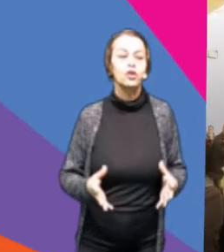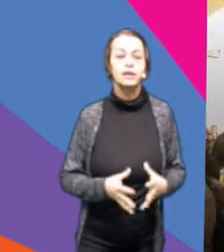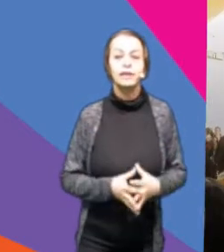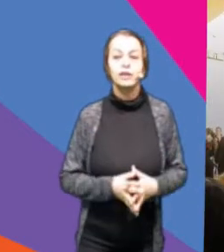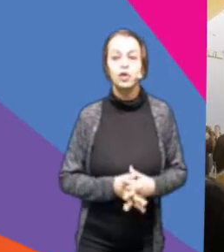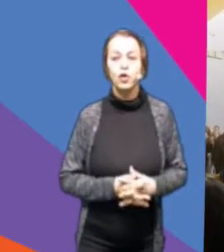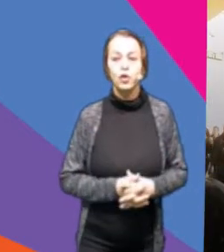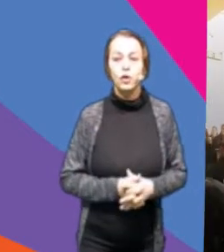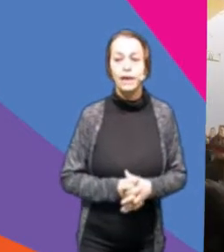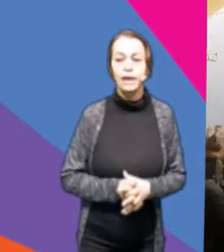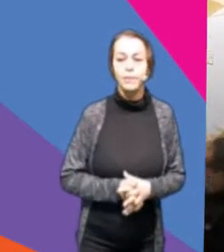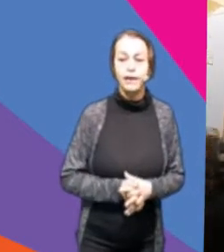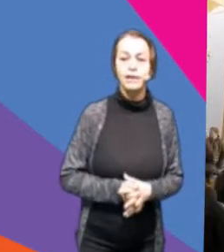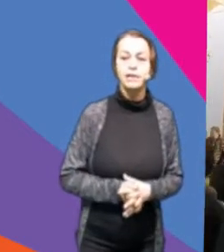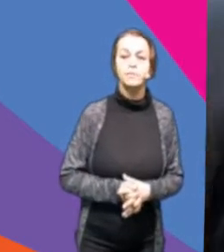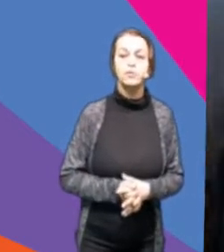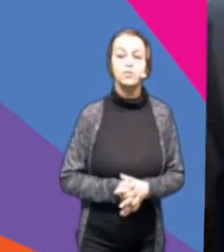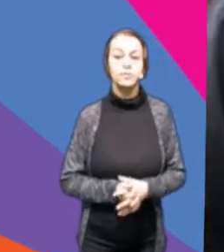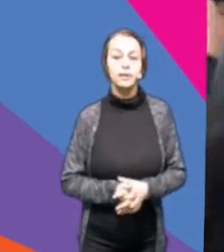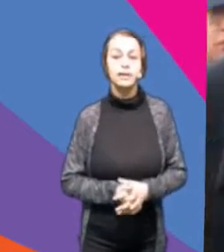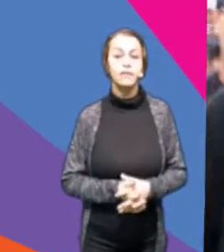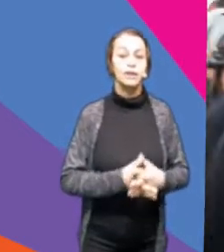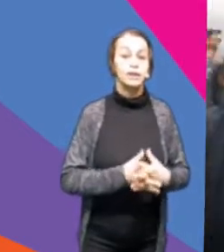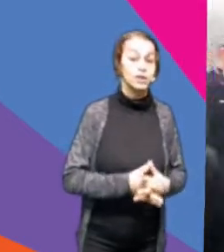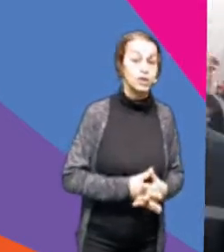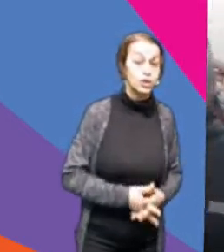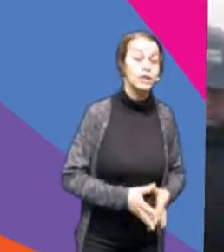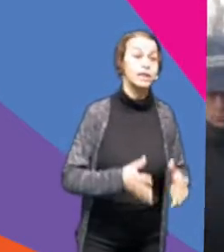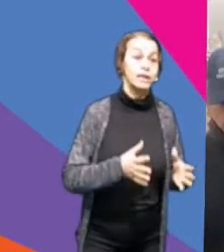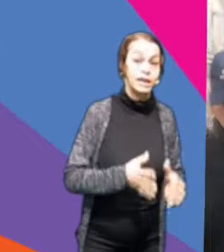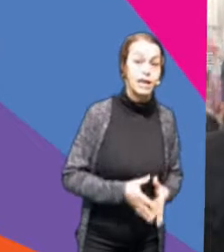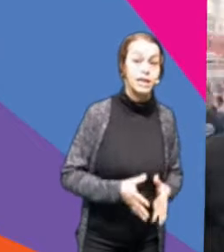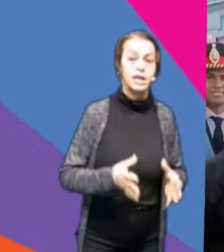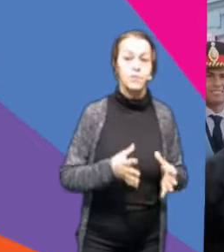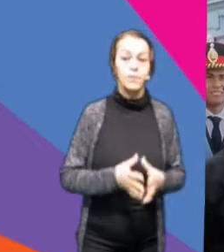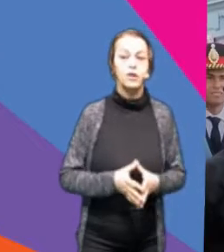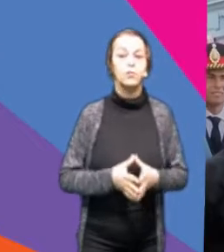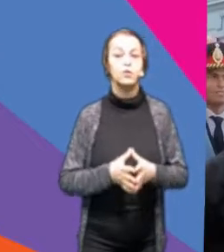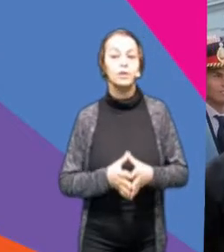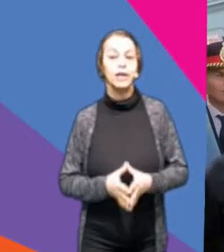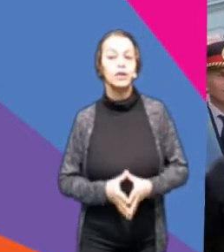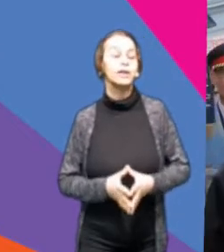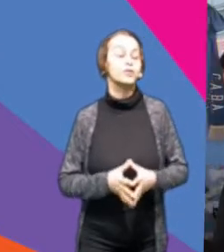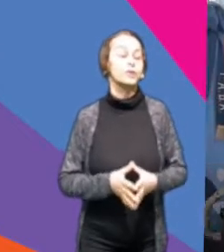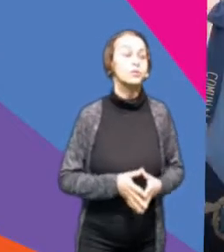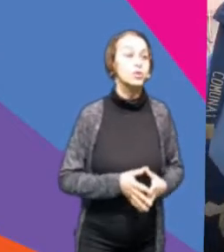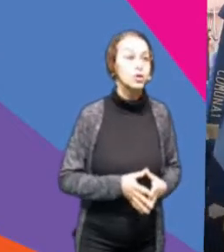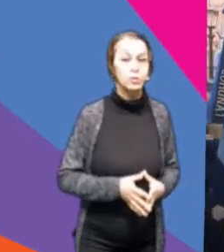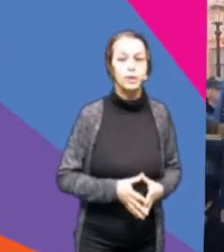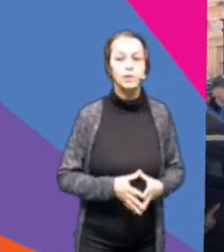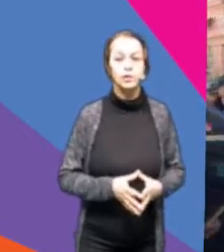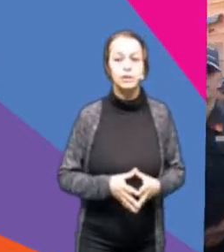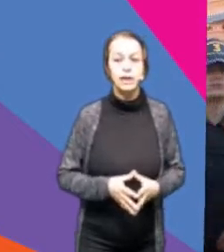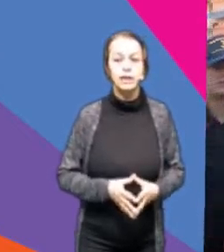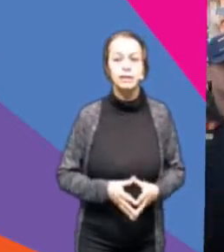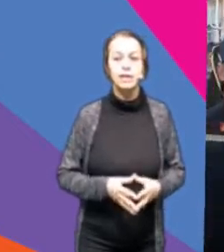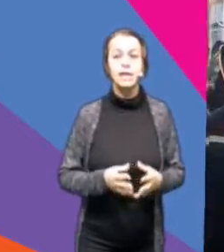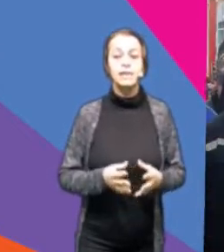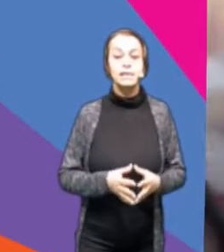de todo el país. Por su parte, la Federación de Entidades de Bomberos Voluntarios de la Ciudad Autónoma de Buenos